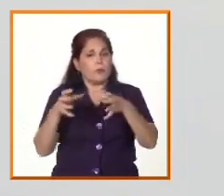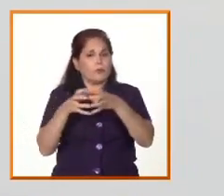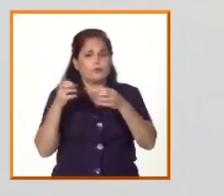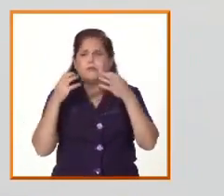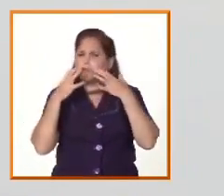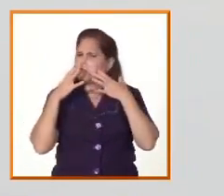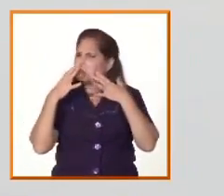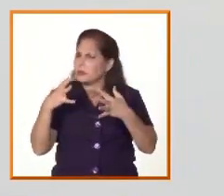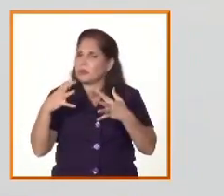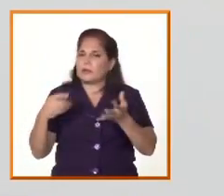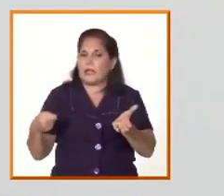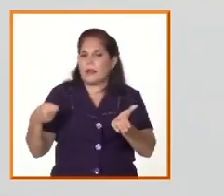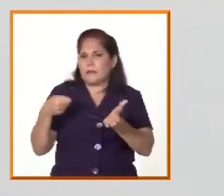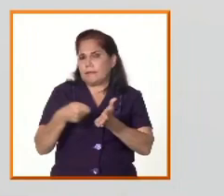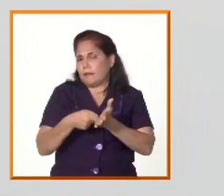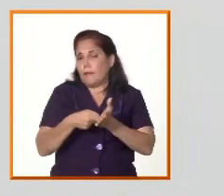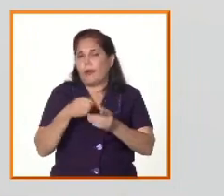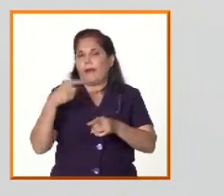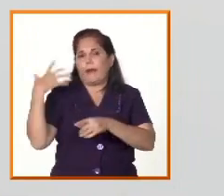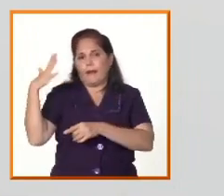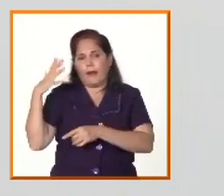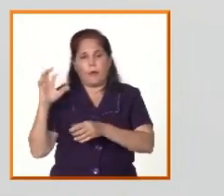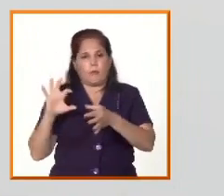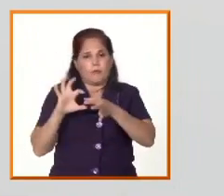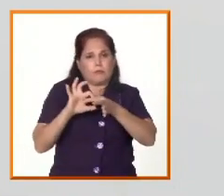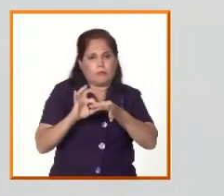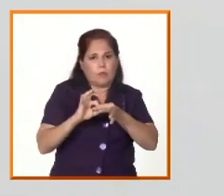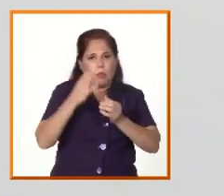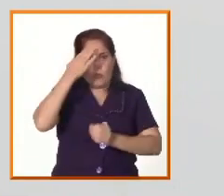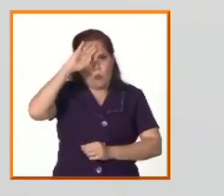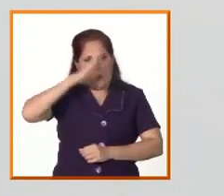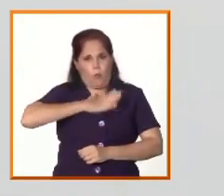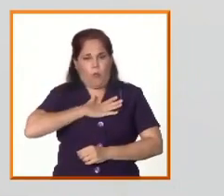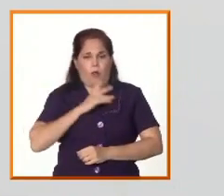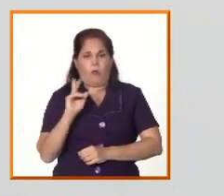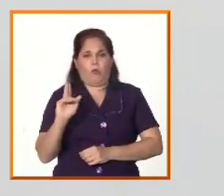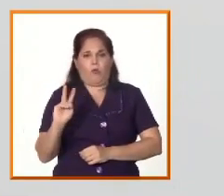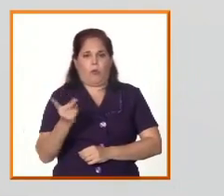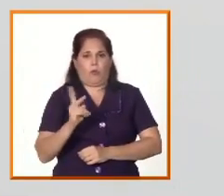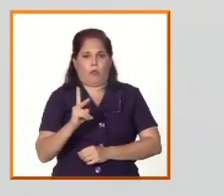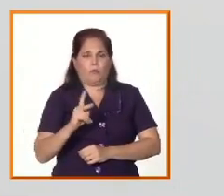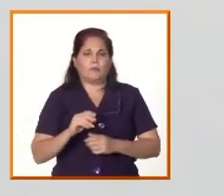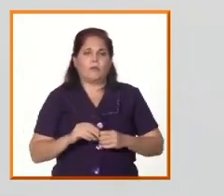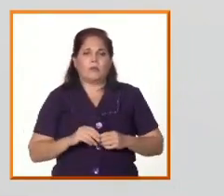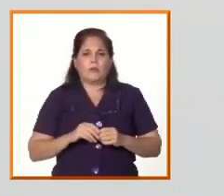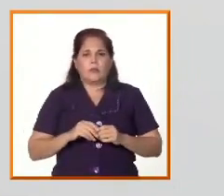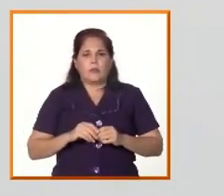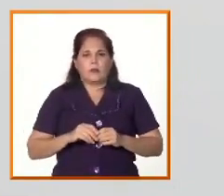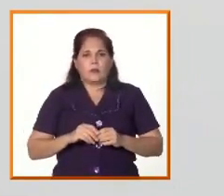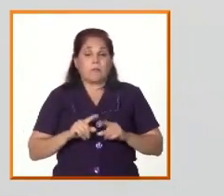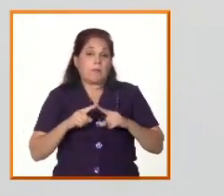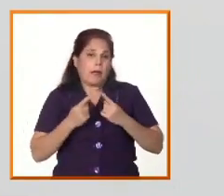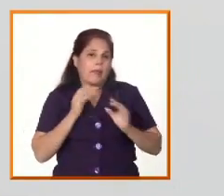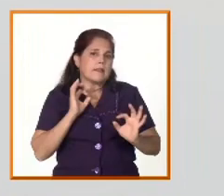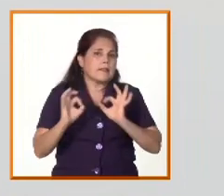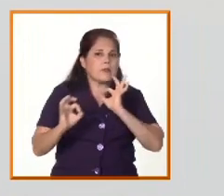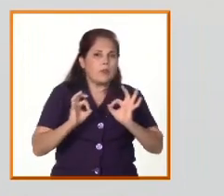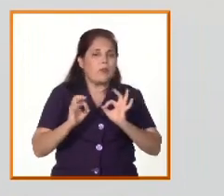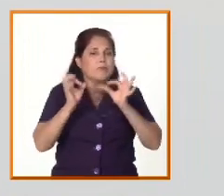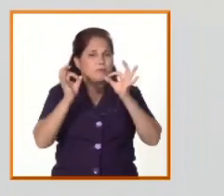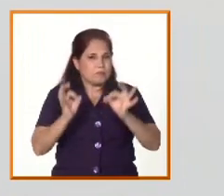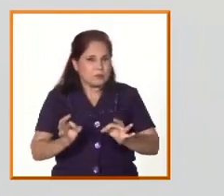de inversiones tanto con capital extranjero como con de la empresa Estatal socialista cubana de nuestro gobierno para asegurar que